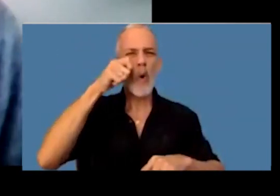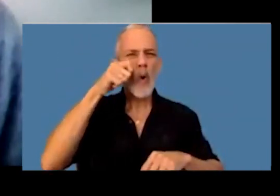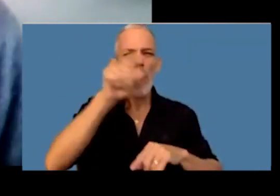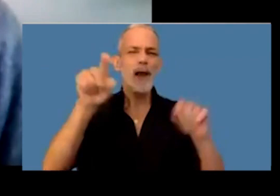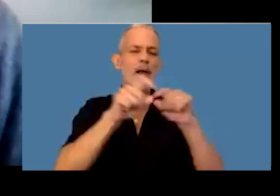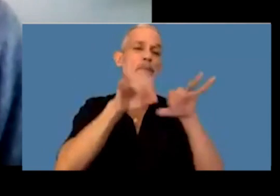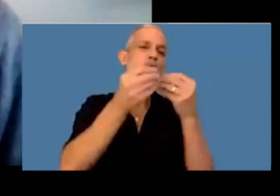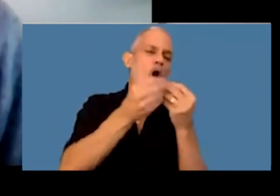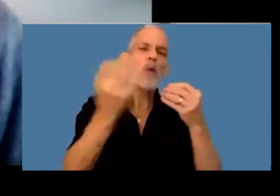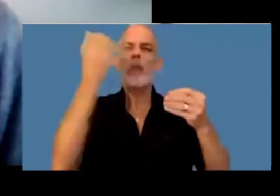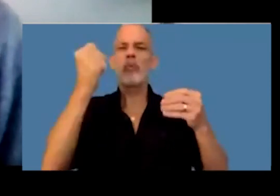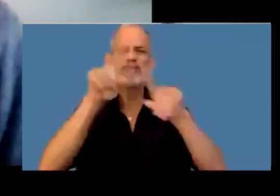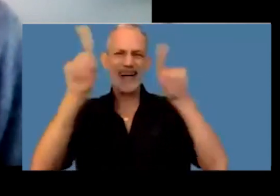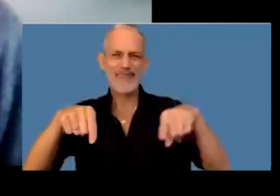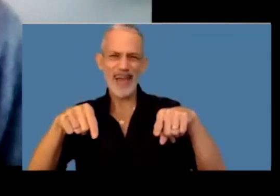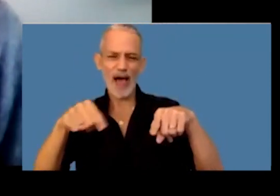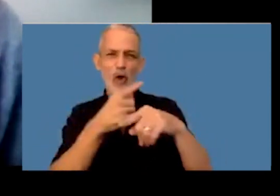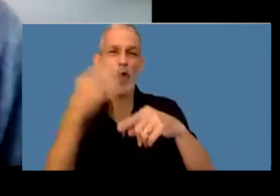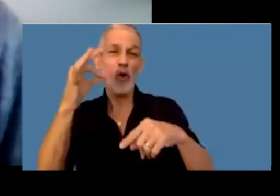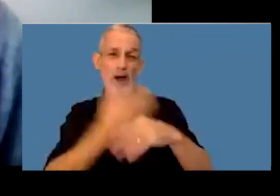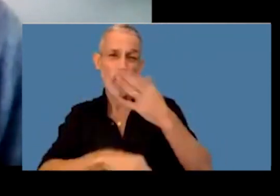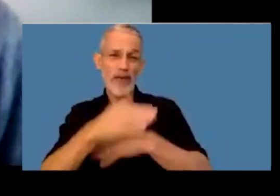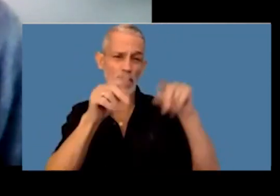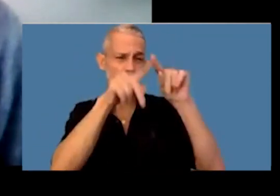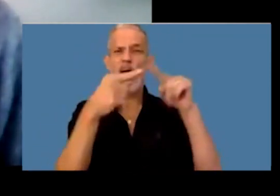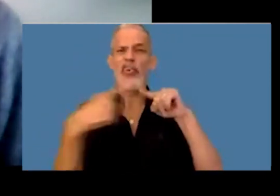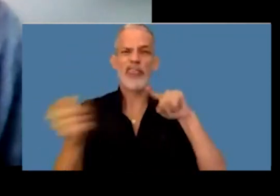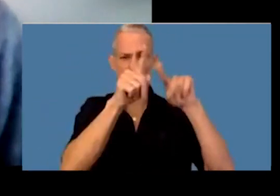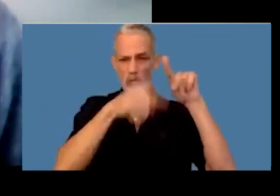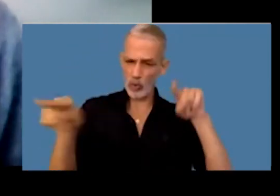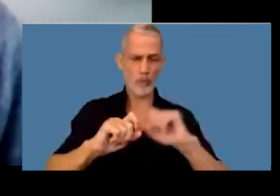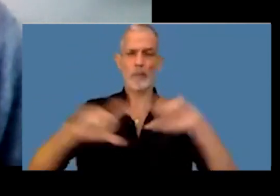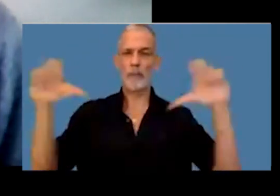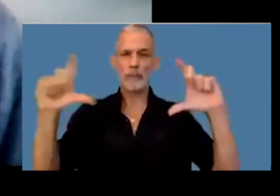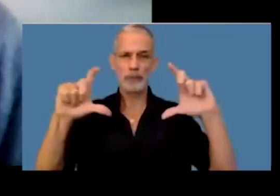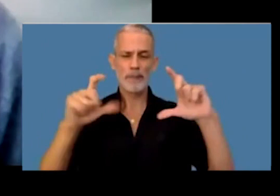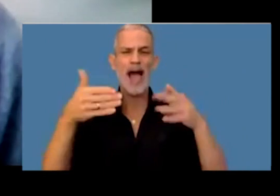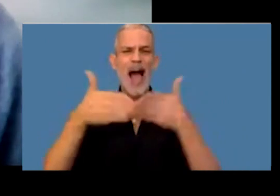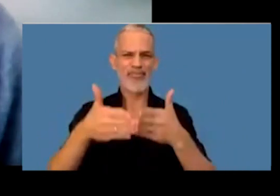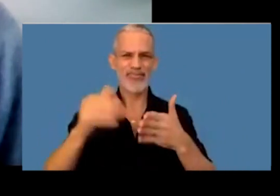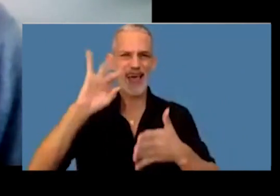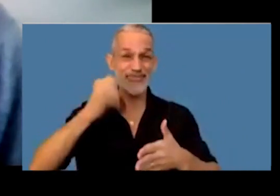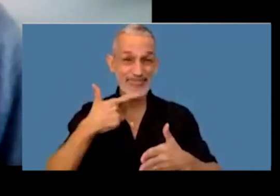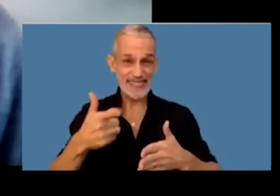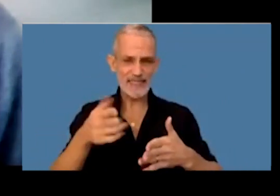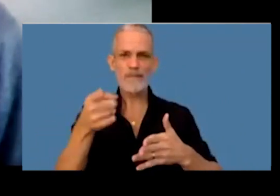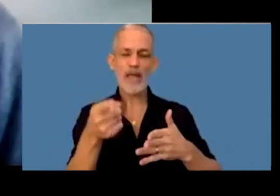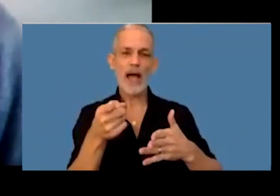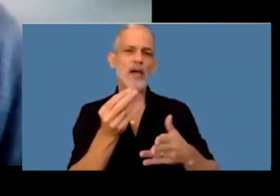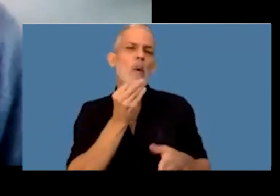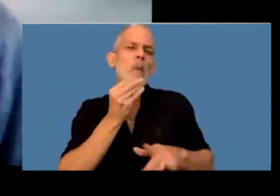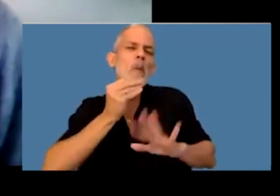único de discapacidad y lo envía directamente a la página de la Agencia Nacional de Discapacidad. Ahí hay un simulacro